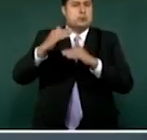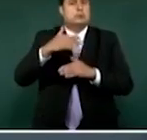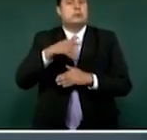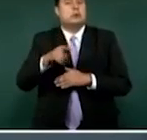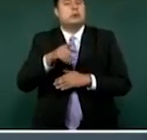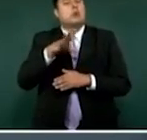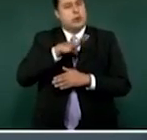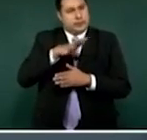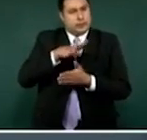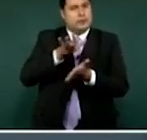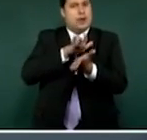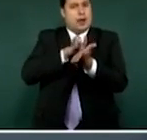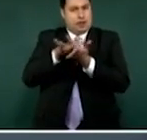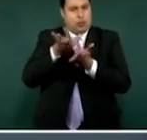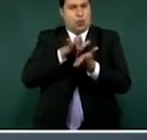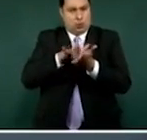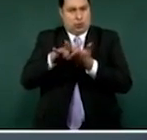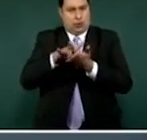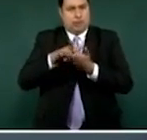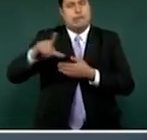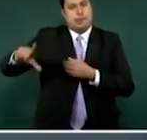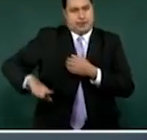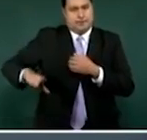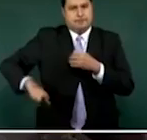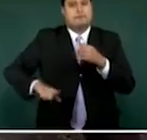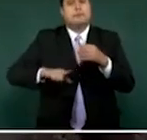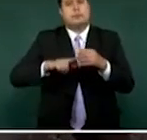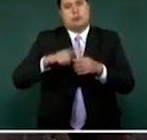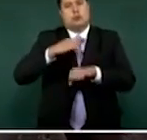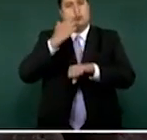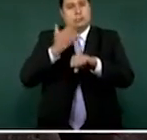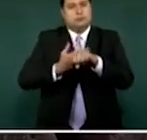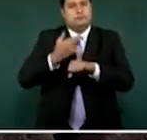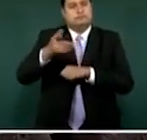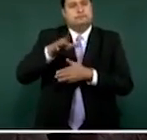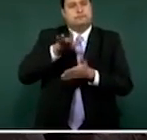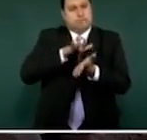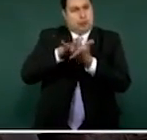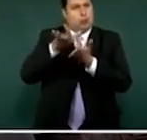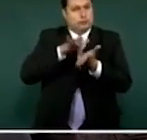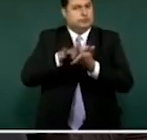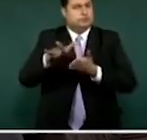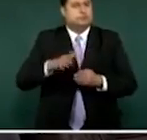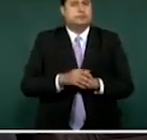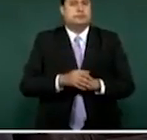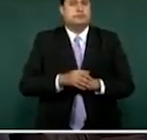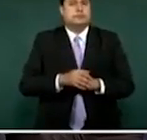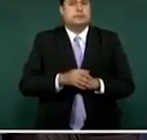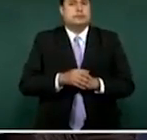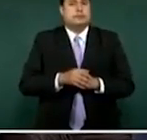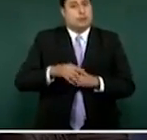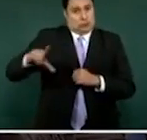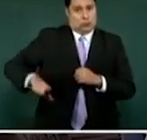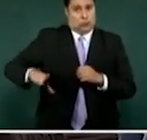el apoyo del gobierno del estado. El gobernador